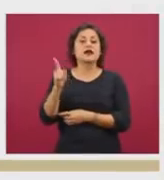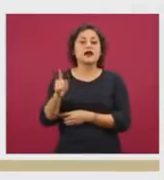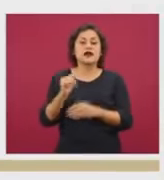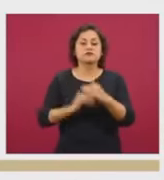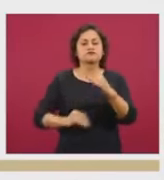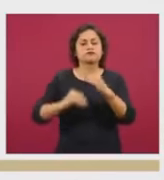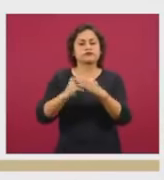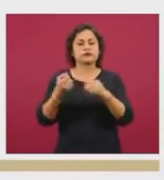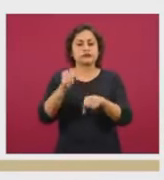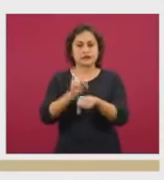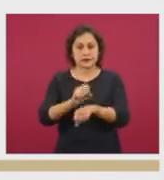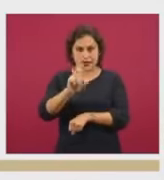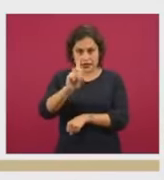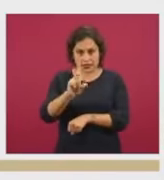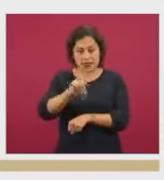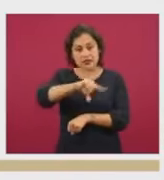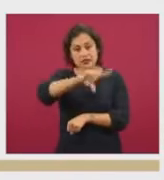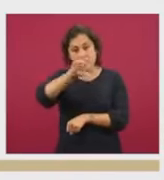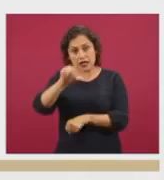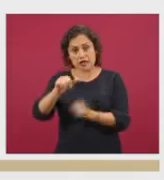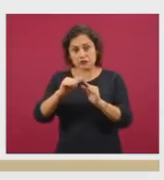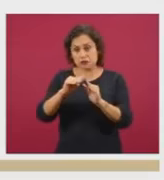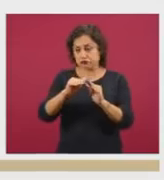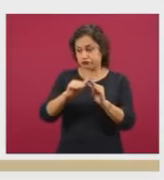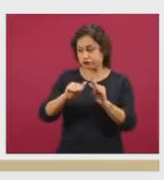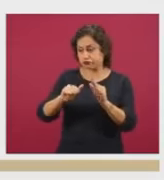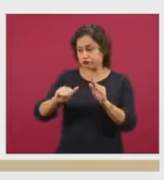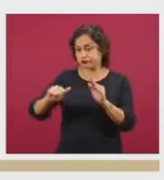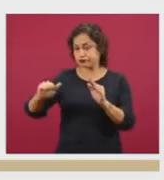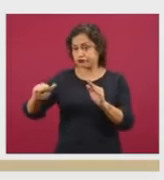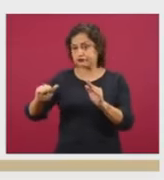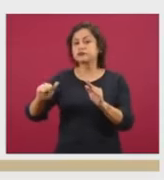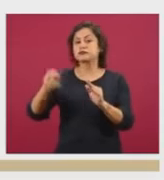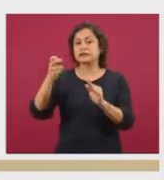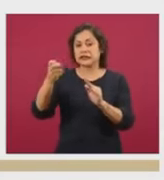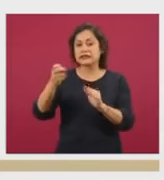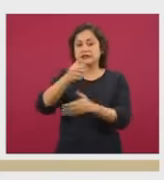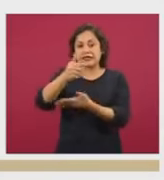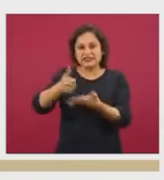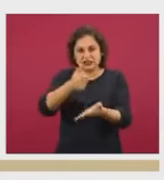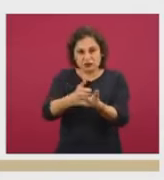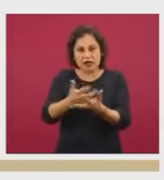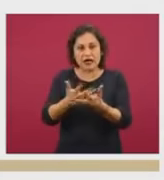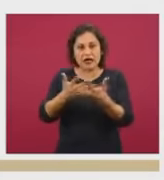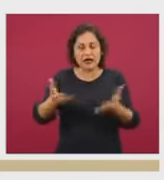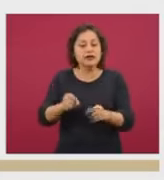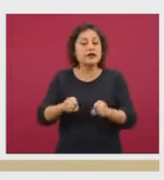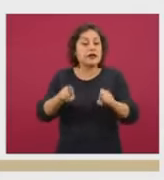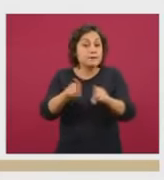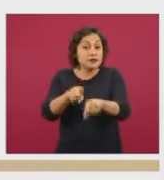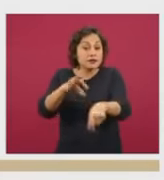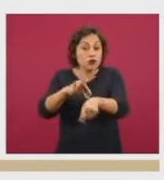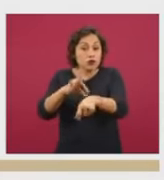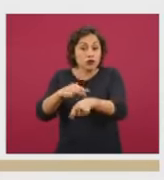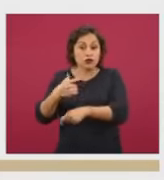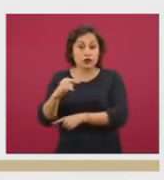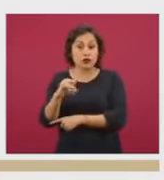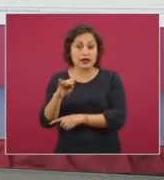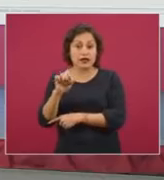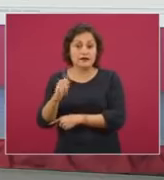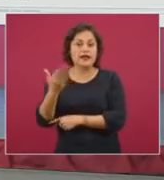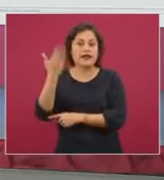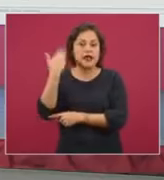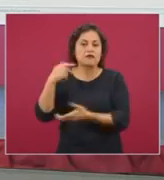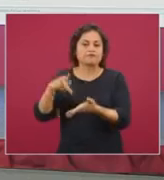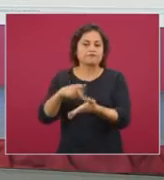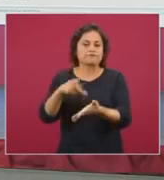y de ahí se ha mantenido en esta meseta que también ha caracterizado mucho estas grandes urbes, que también el doctor López-Gatell ha insistido en la